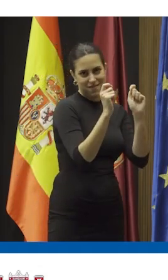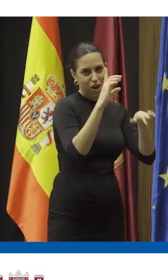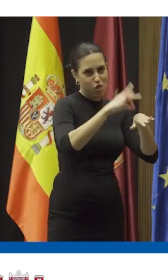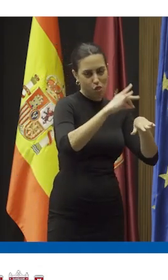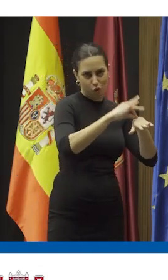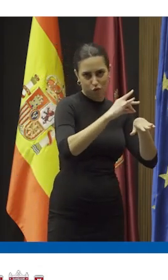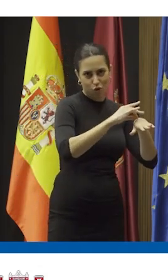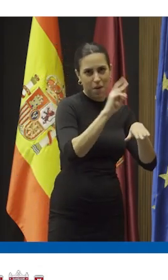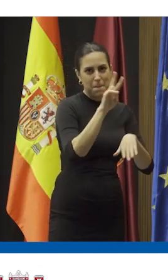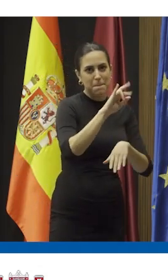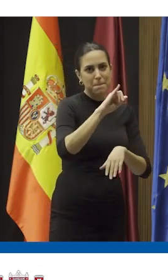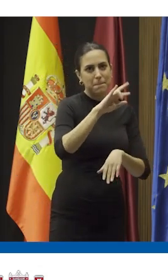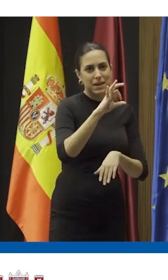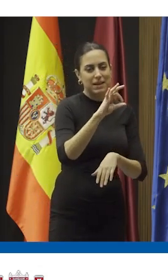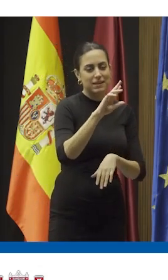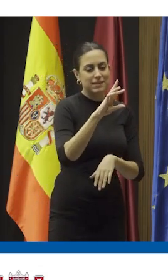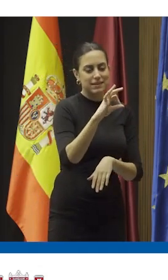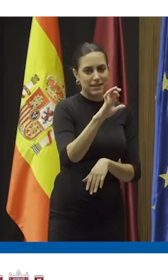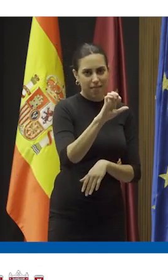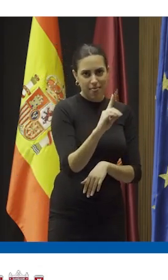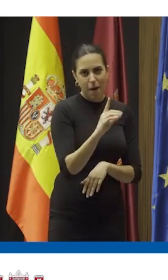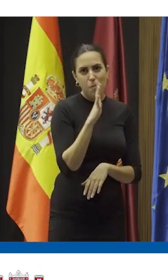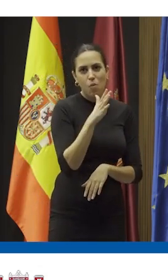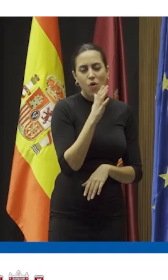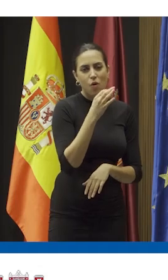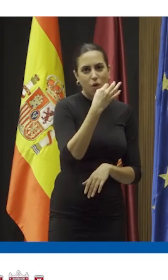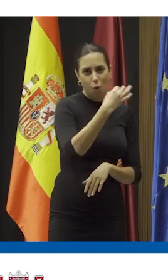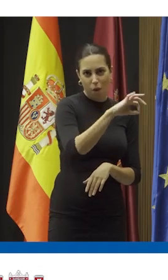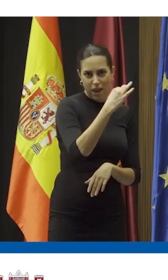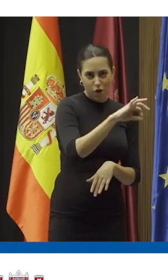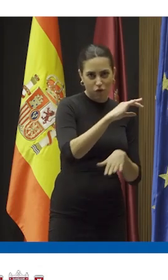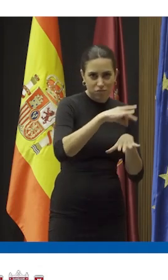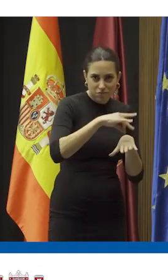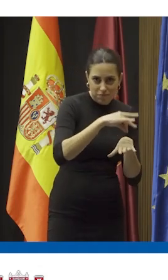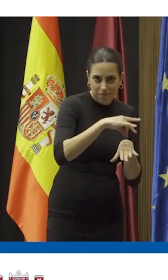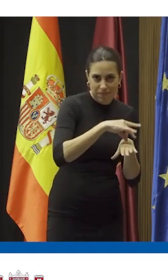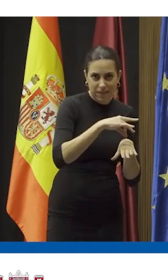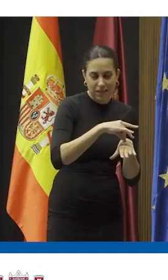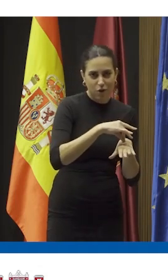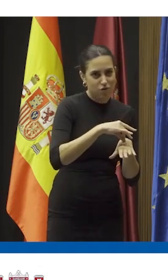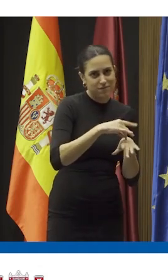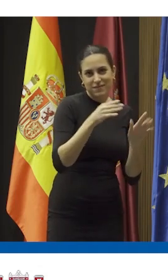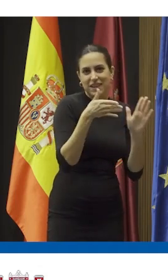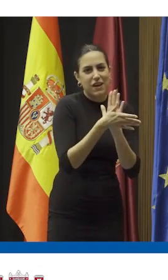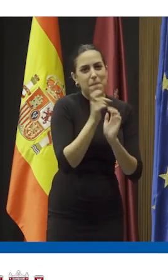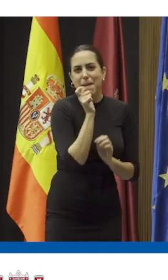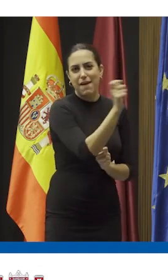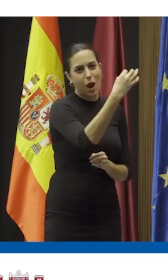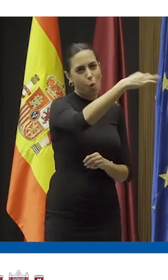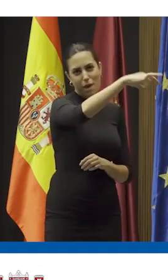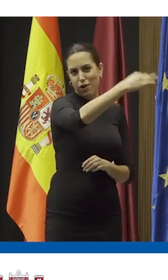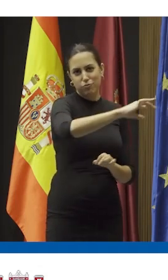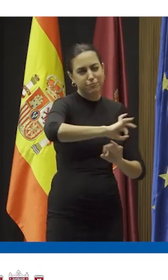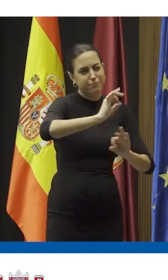doctor Virseda, que es único, único, único.